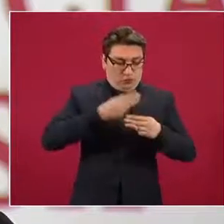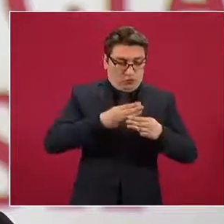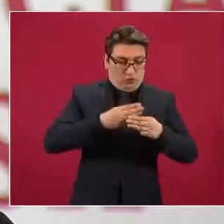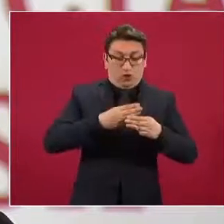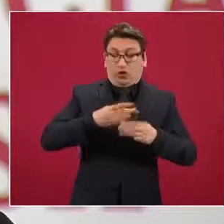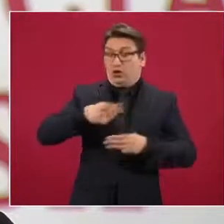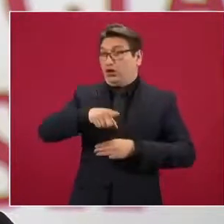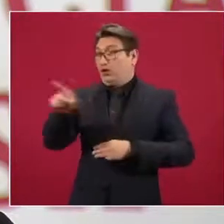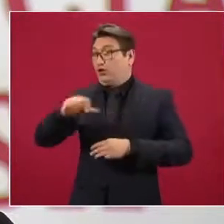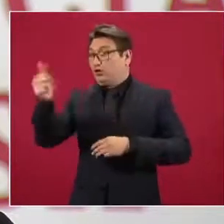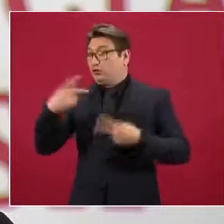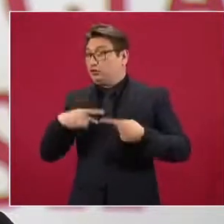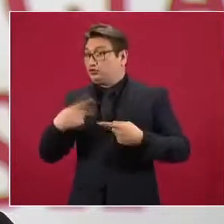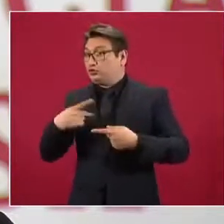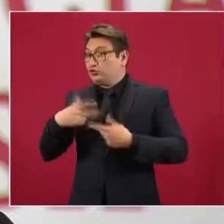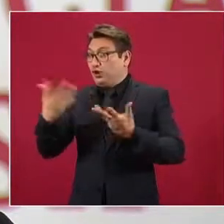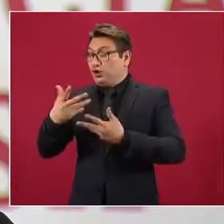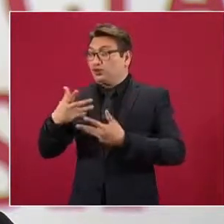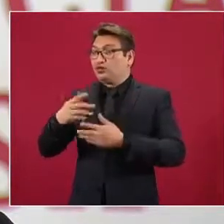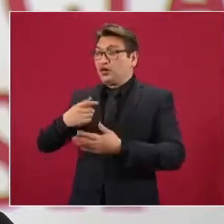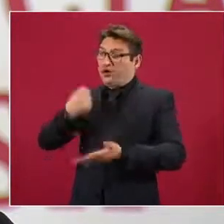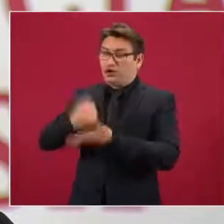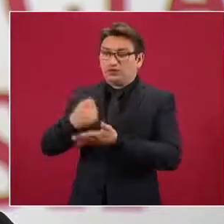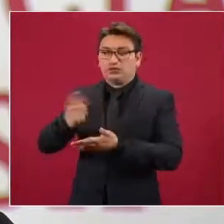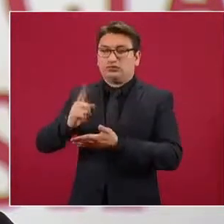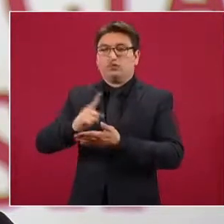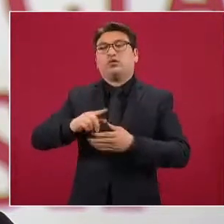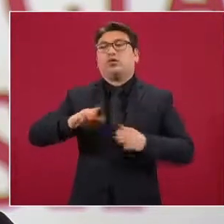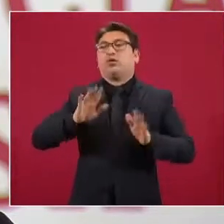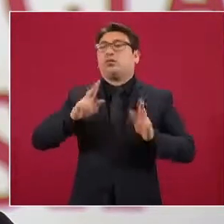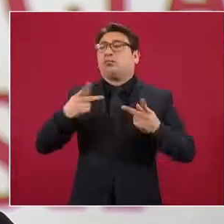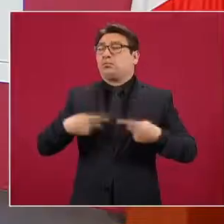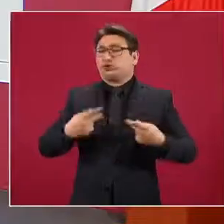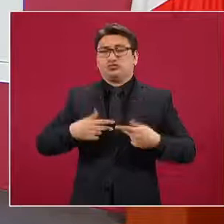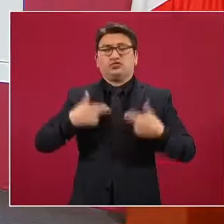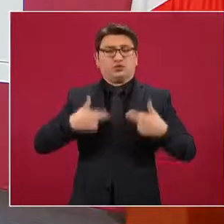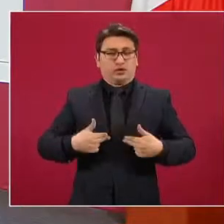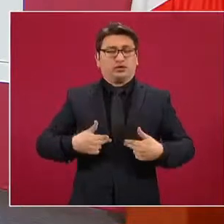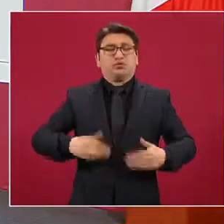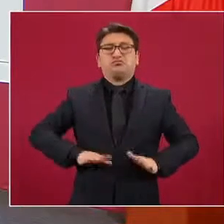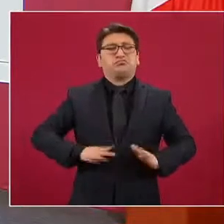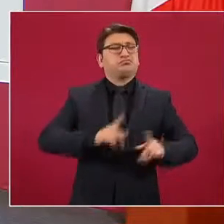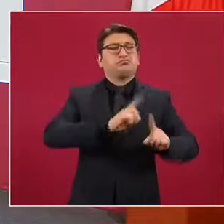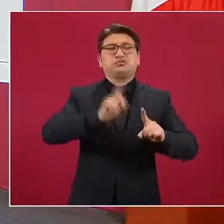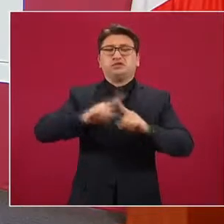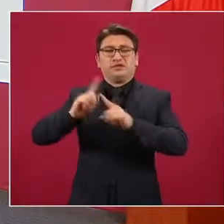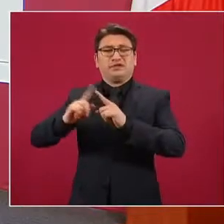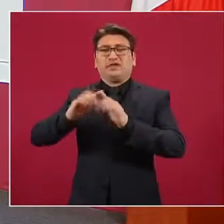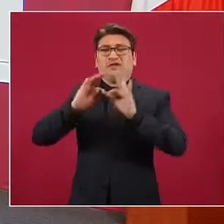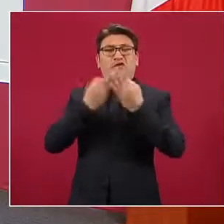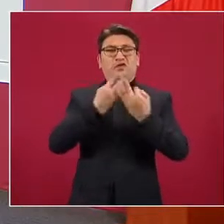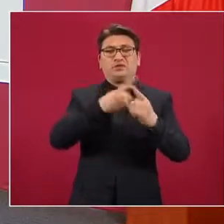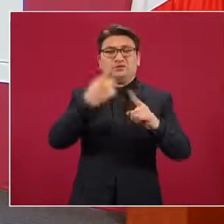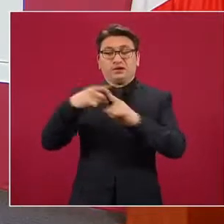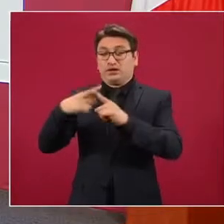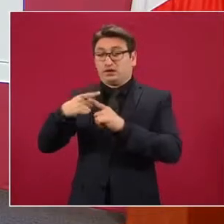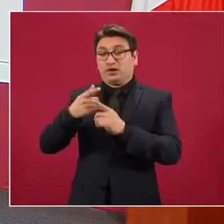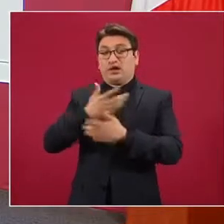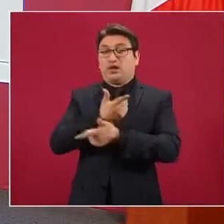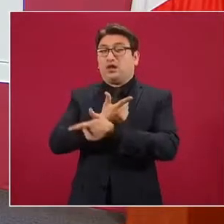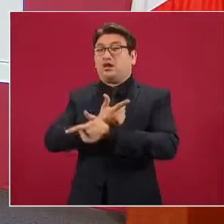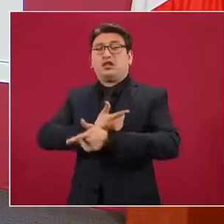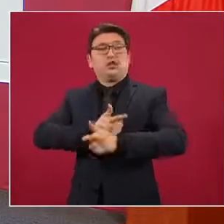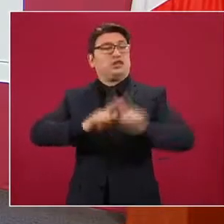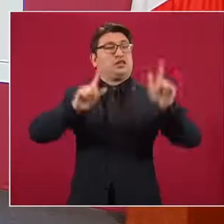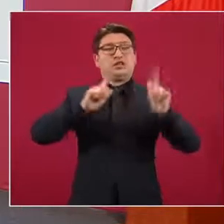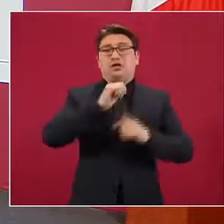demás. La humanidad es diversa por naturaleza y de muchas maneras, y el ejercicio de la libertad desemboca de manera